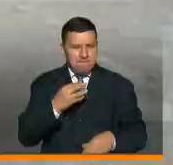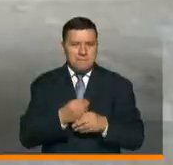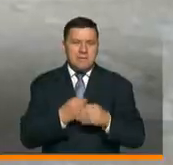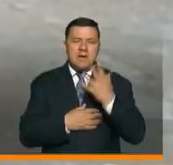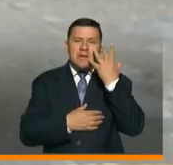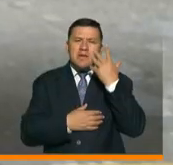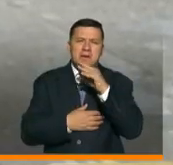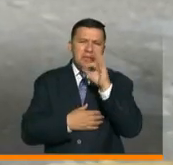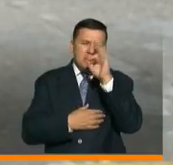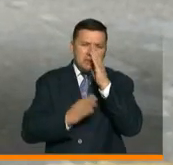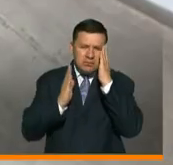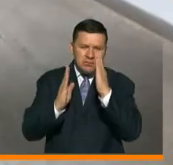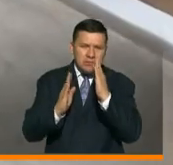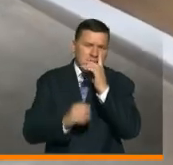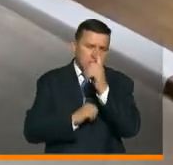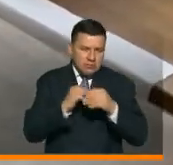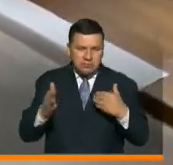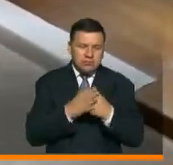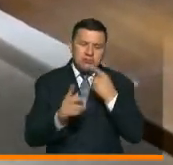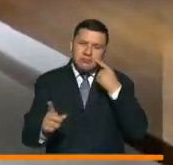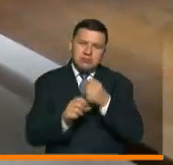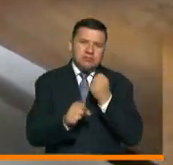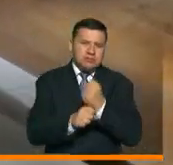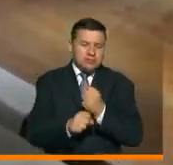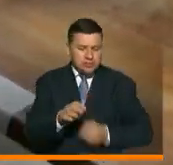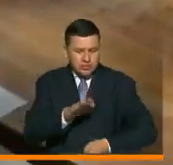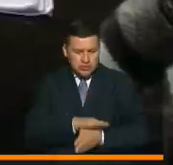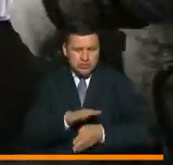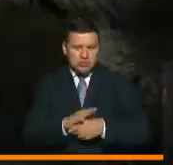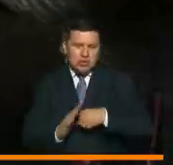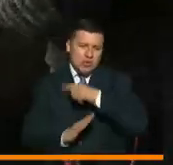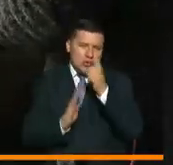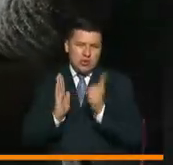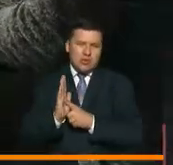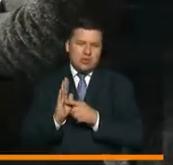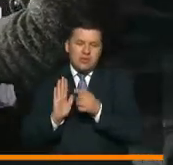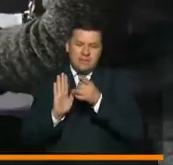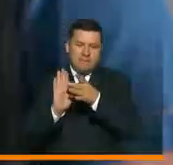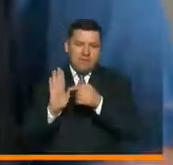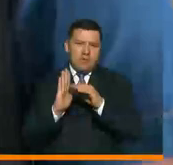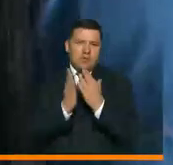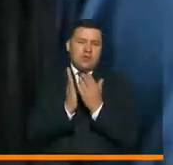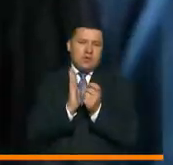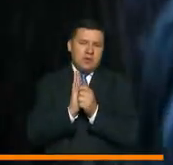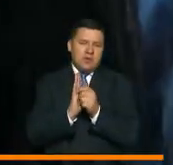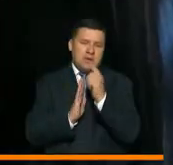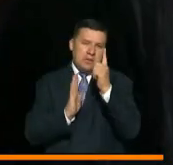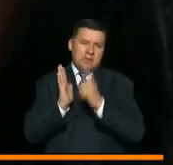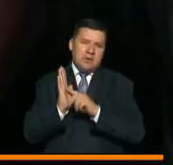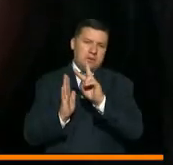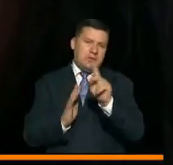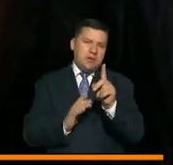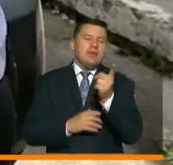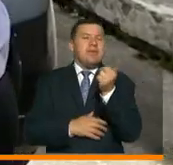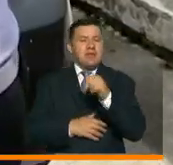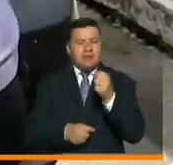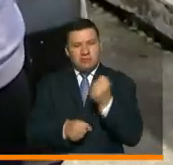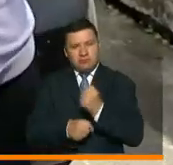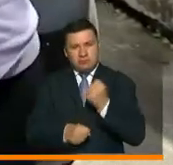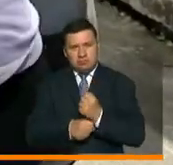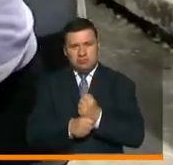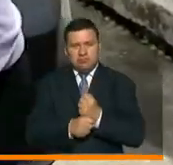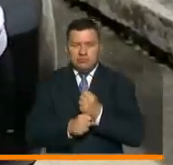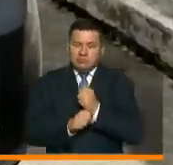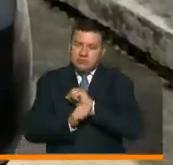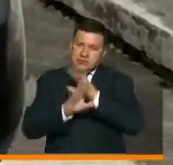los días promedio de atención anual y el trabajo continúa para cubrir todo el calendario escolar en 2021. También trabajamos por